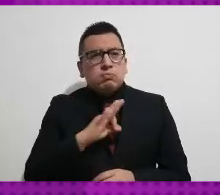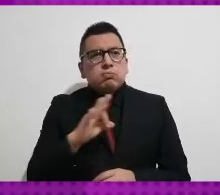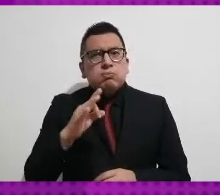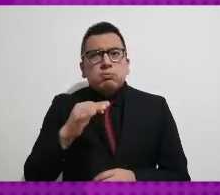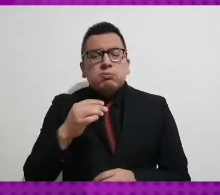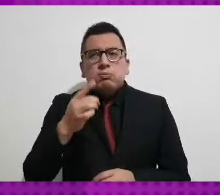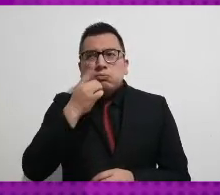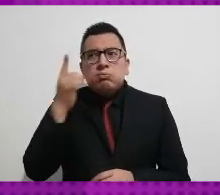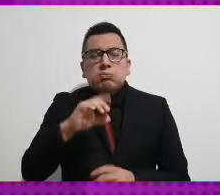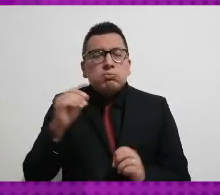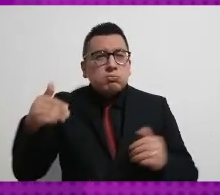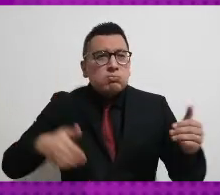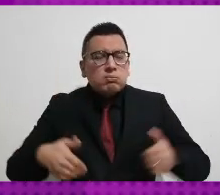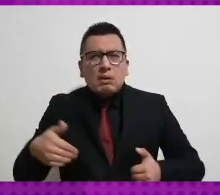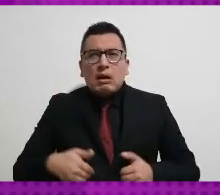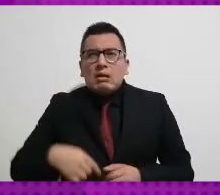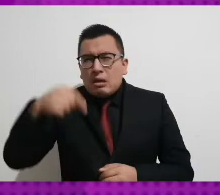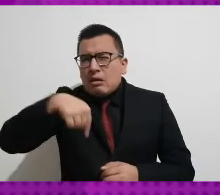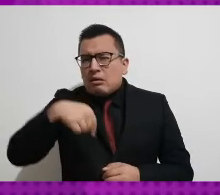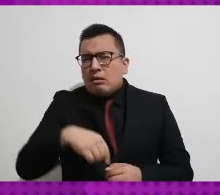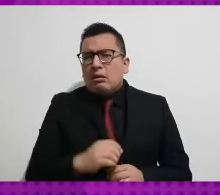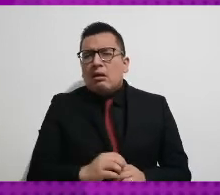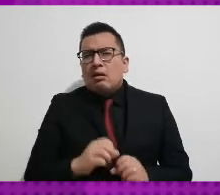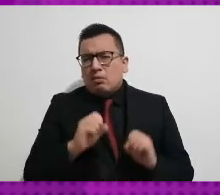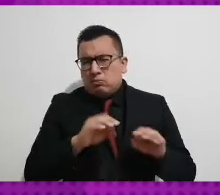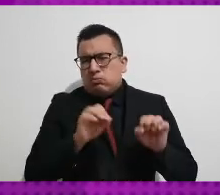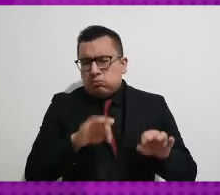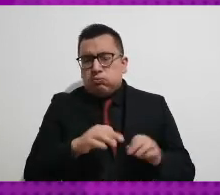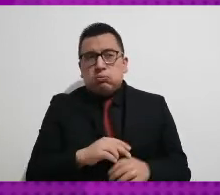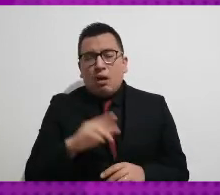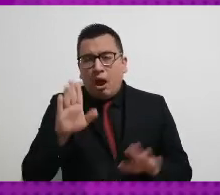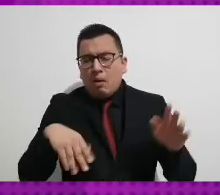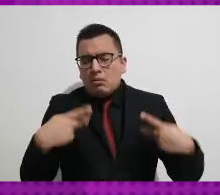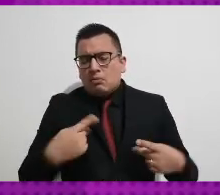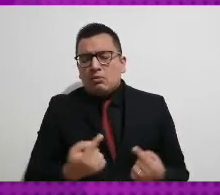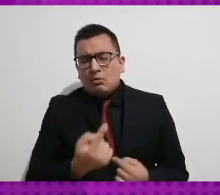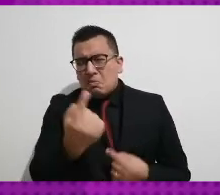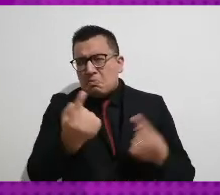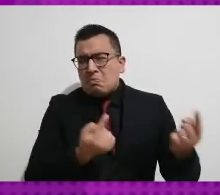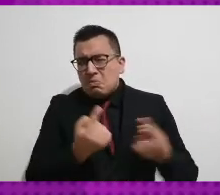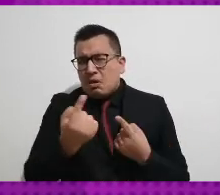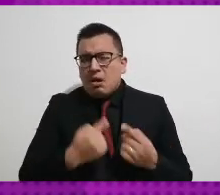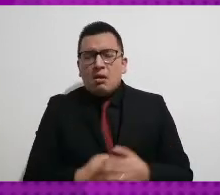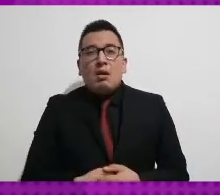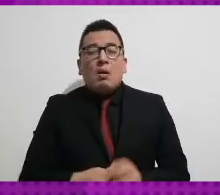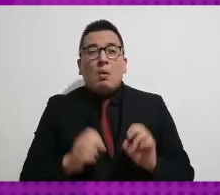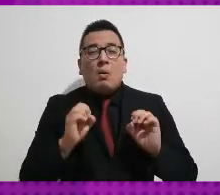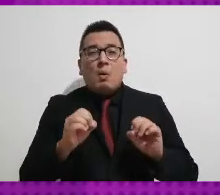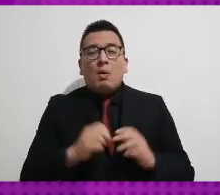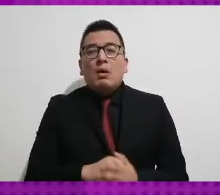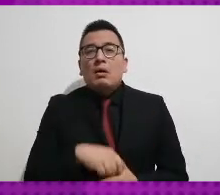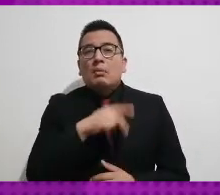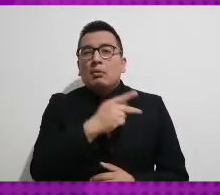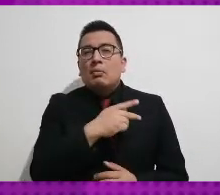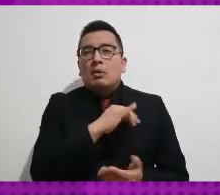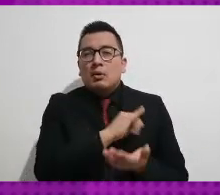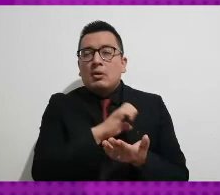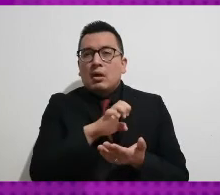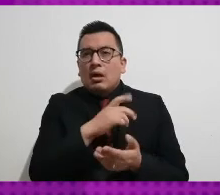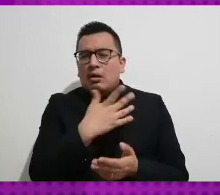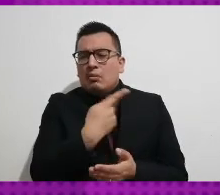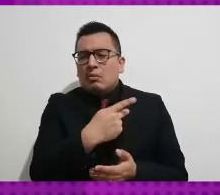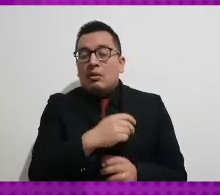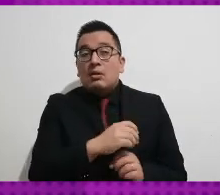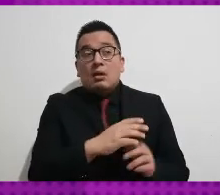y denuncias, ya sea en el área de recepción de la propia Contraloría, las hemos recibido, o en la oficialía de partes del Instituto Electoral